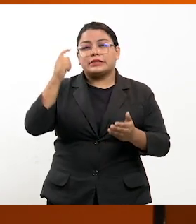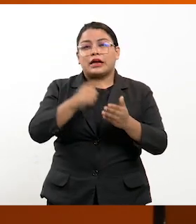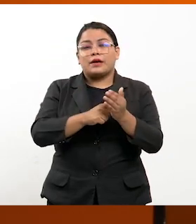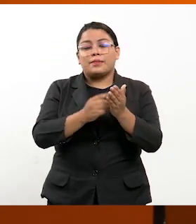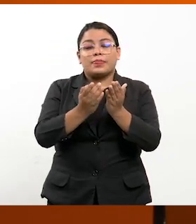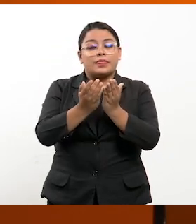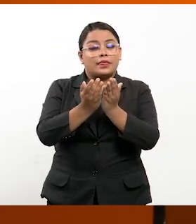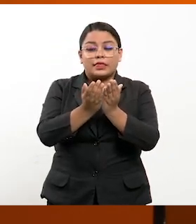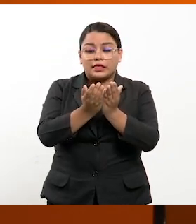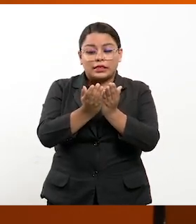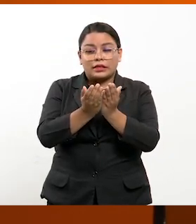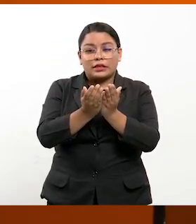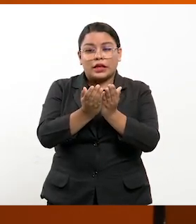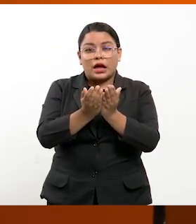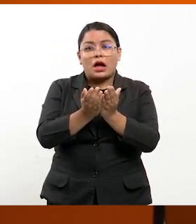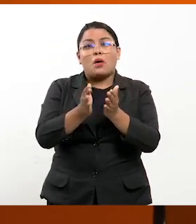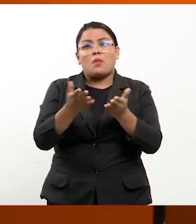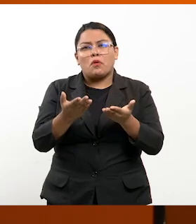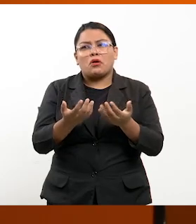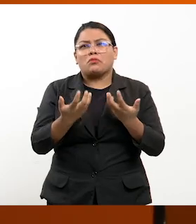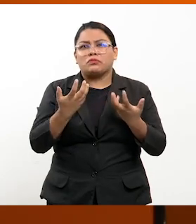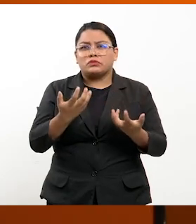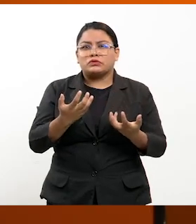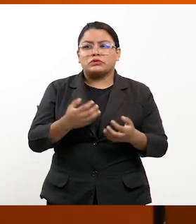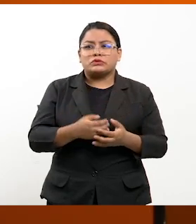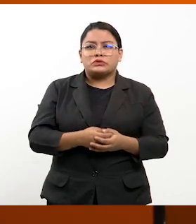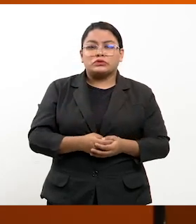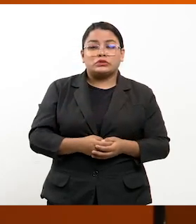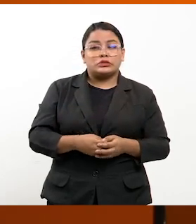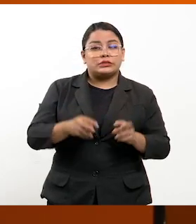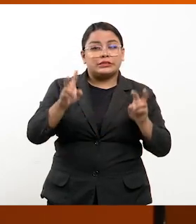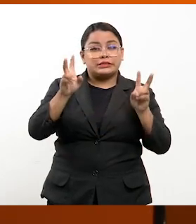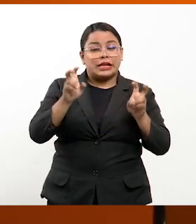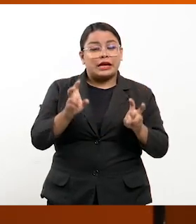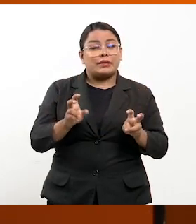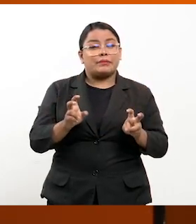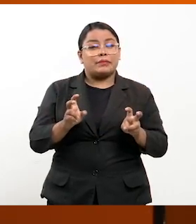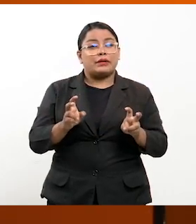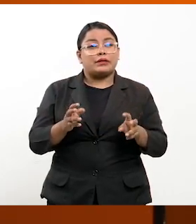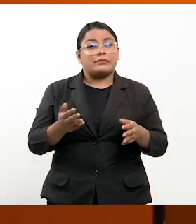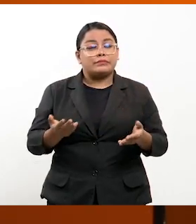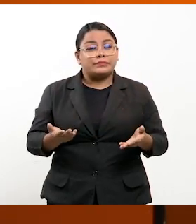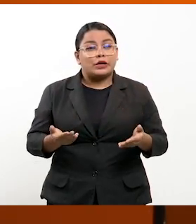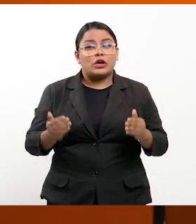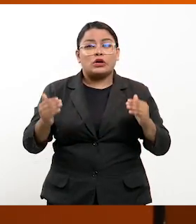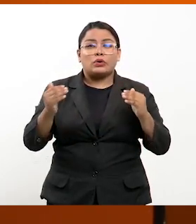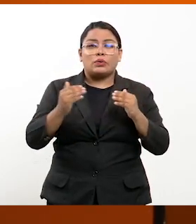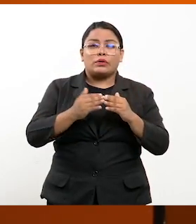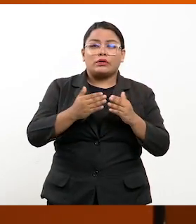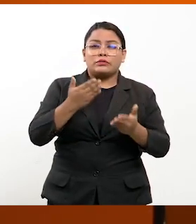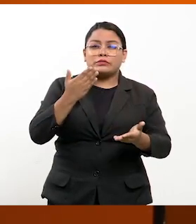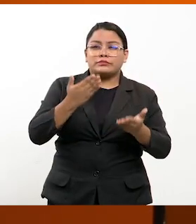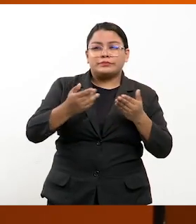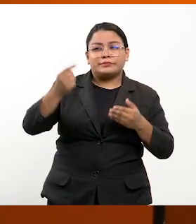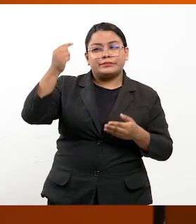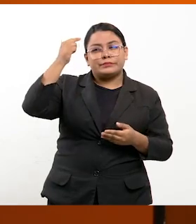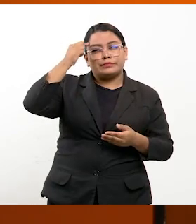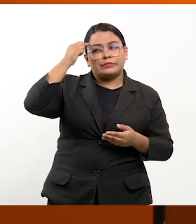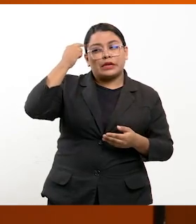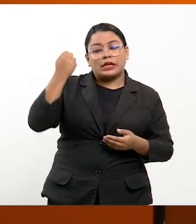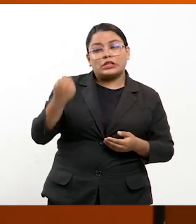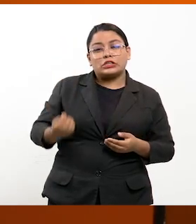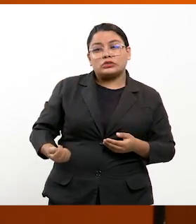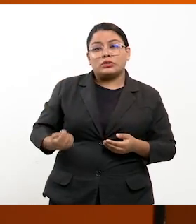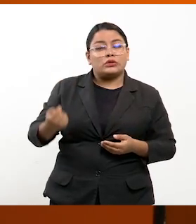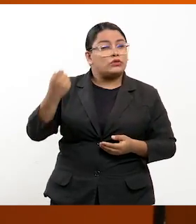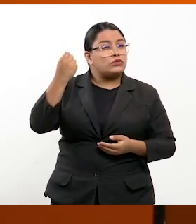lectura, puesto que aparte de que es bastante denso el contenido en muchas ocasiones, también se da la situación de que el estudiantado